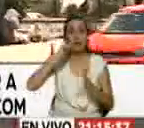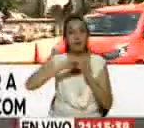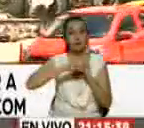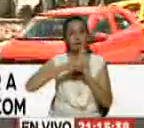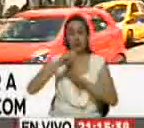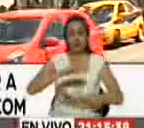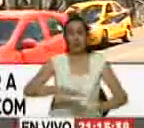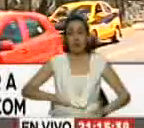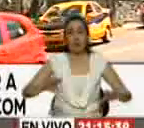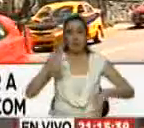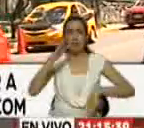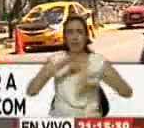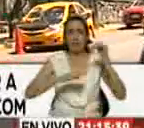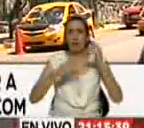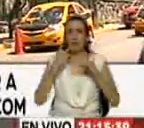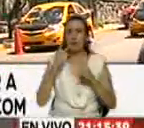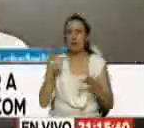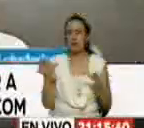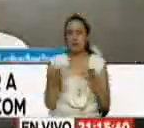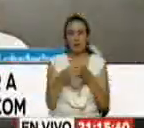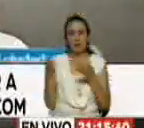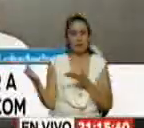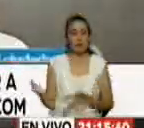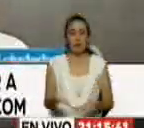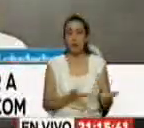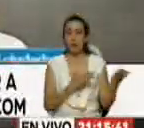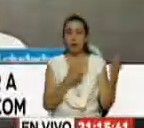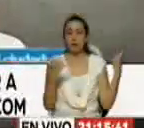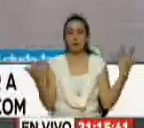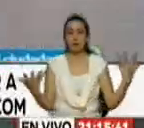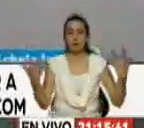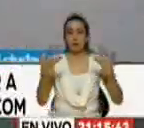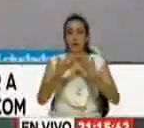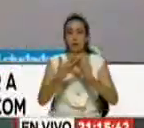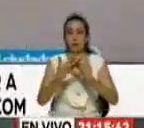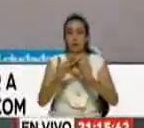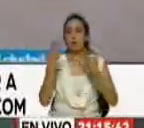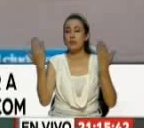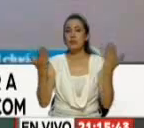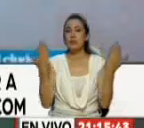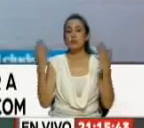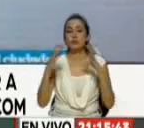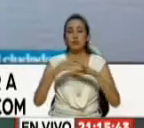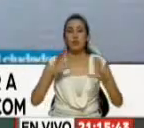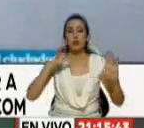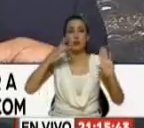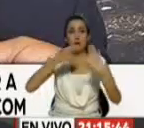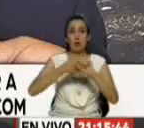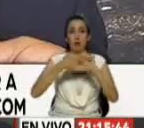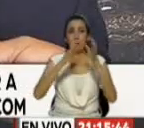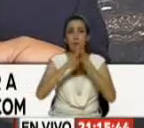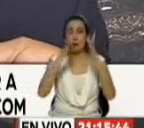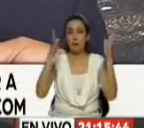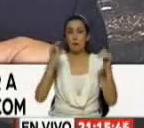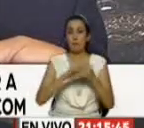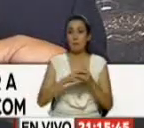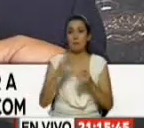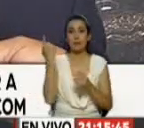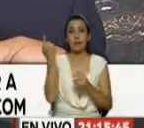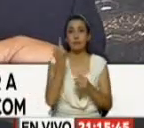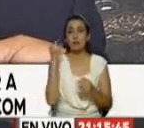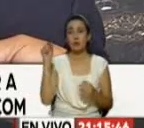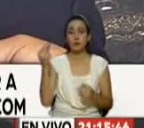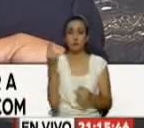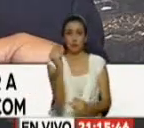determina irregularidades en contratos vinculados con la producción de los enlaces ciudadanos, solo sería parte de algo más grande. Que esta es la punta del